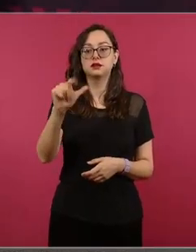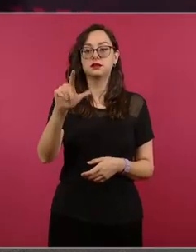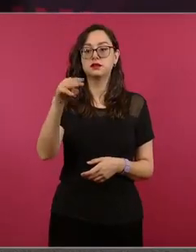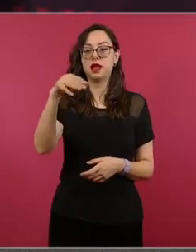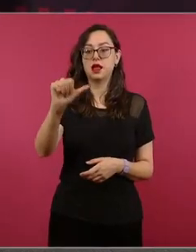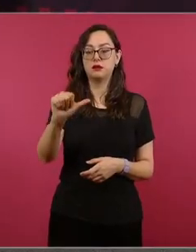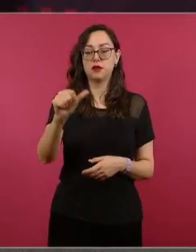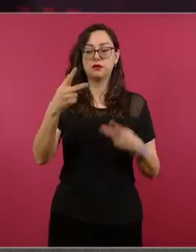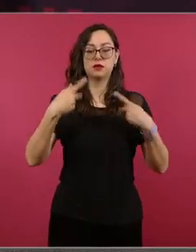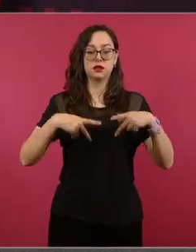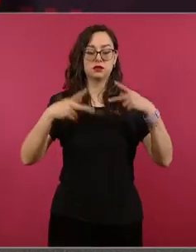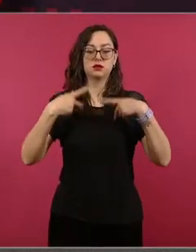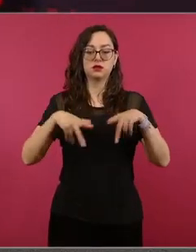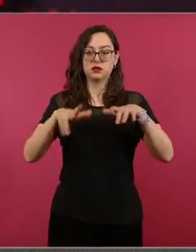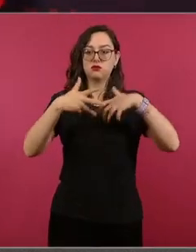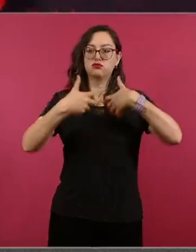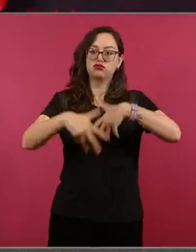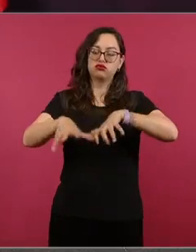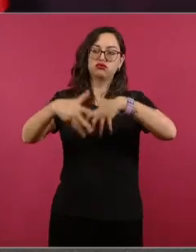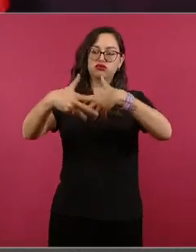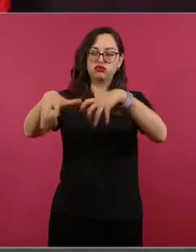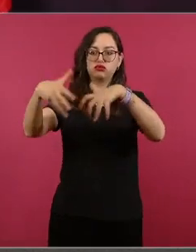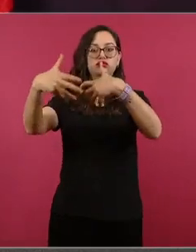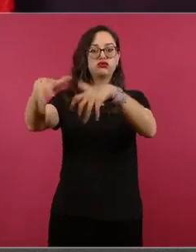¿Ayer? Sí.